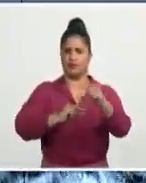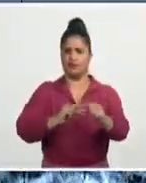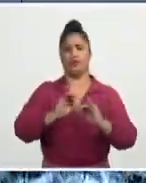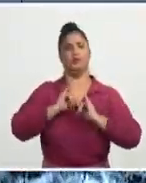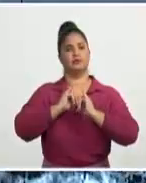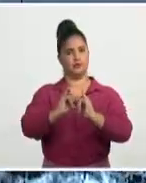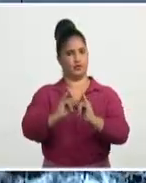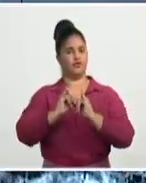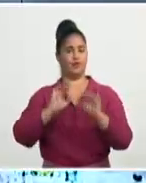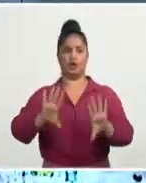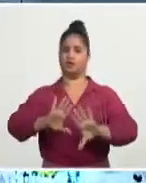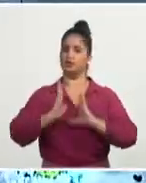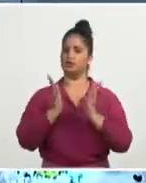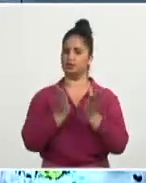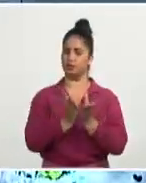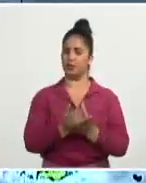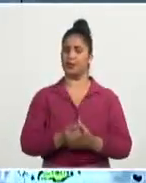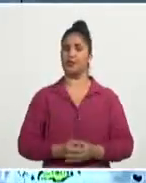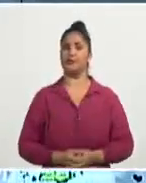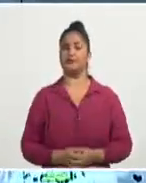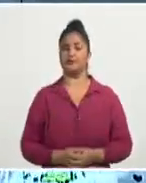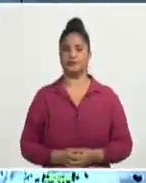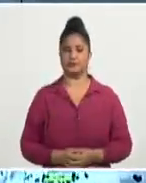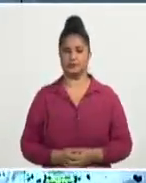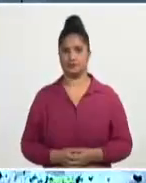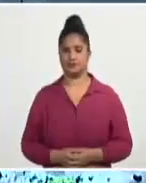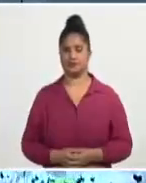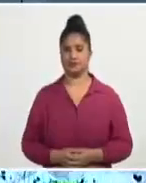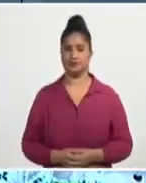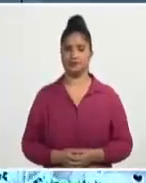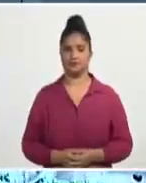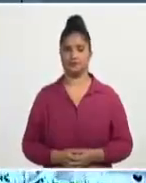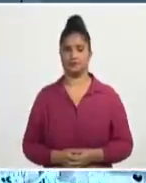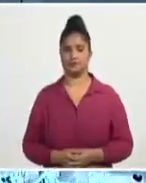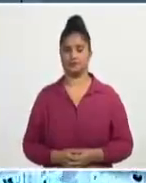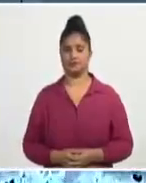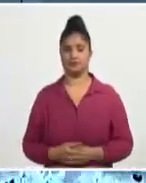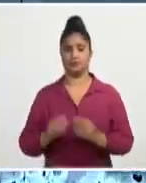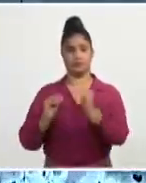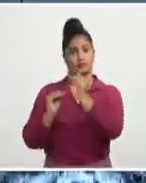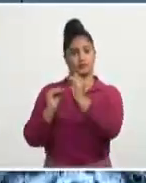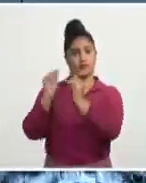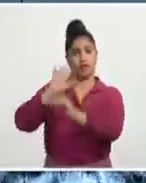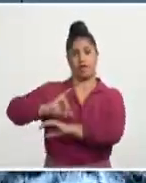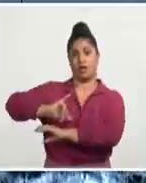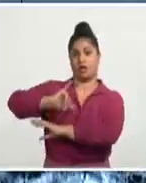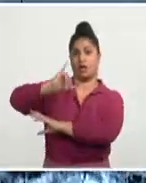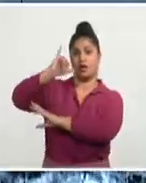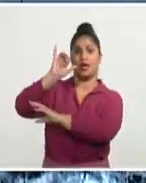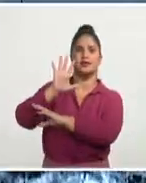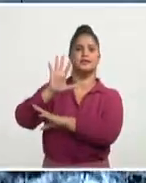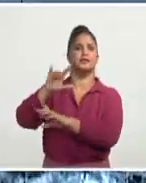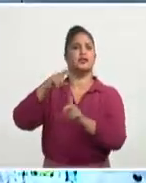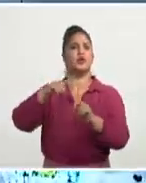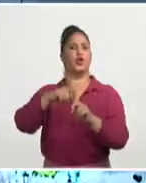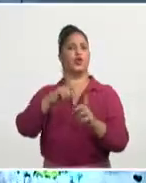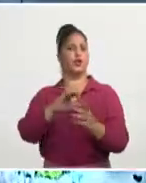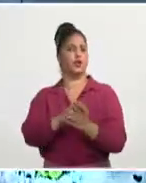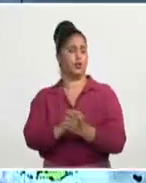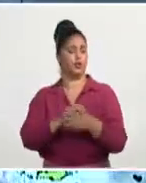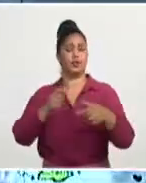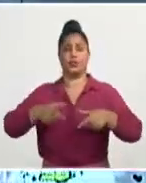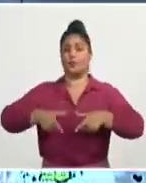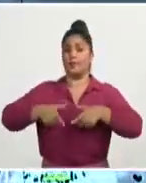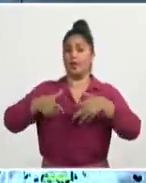que hay ahora mismo en nuestra región, pero que sobre todo están a más de 5 kilómetros de altura. Lo que sí se ha estado incrementando sobre el